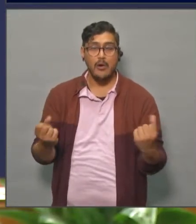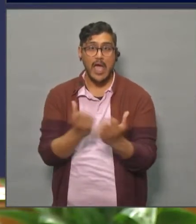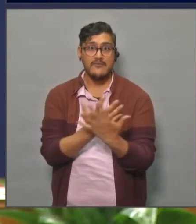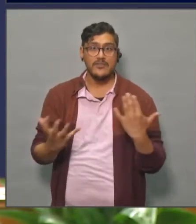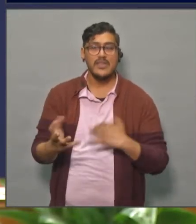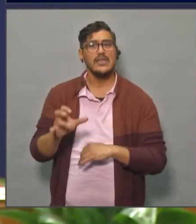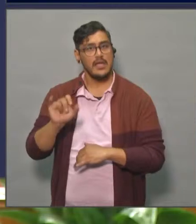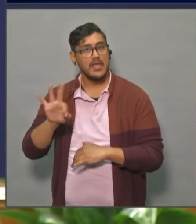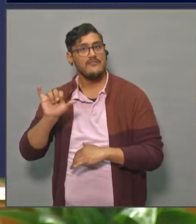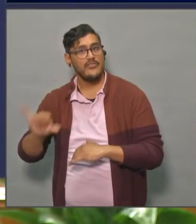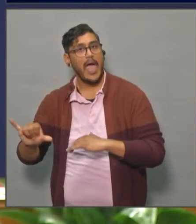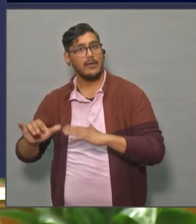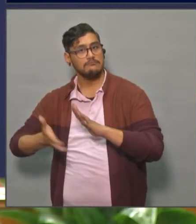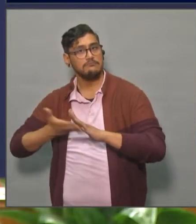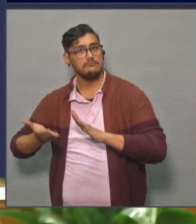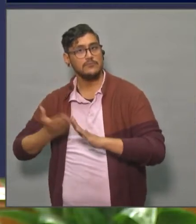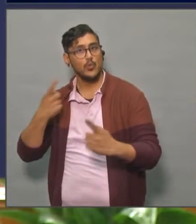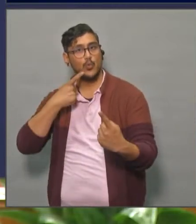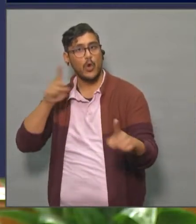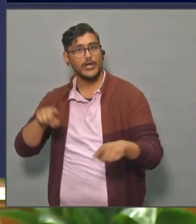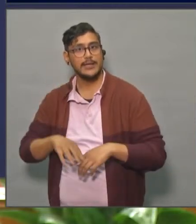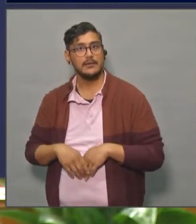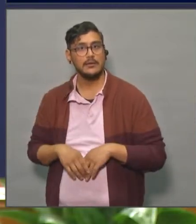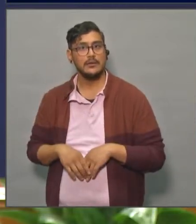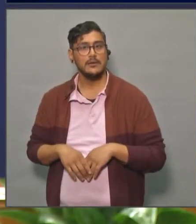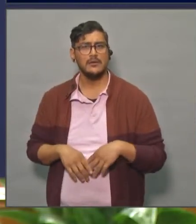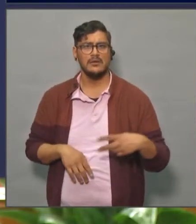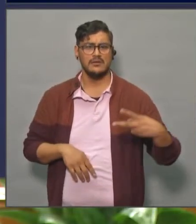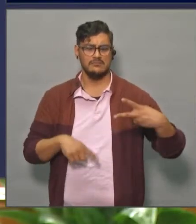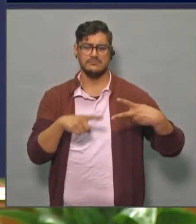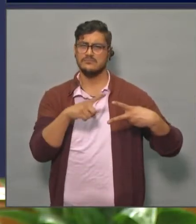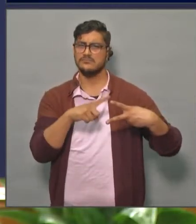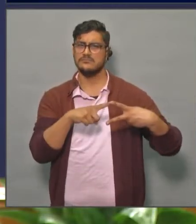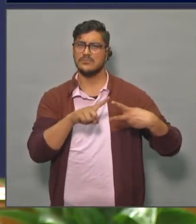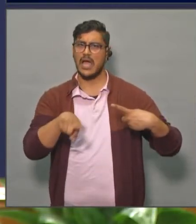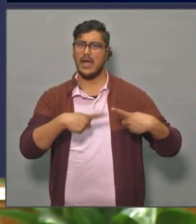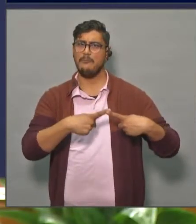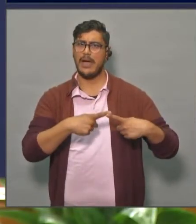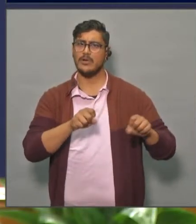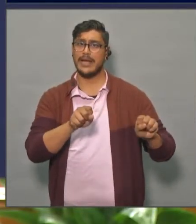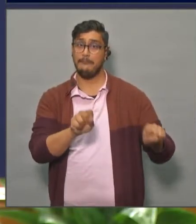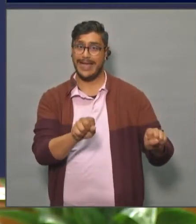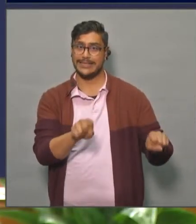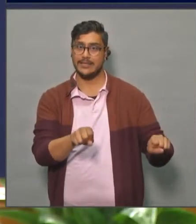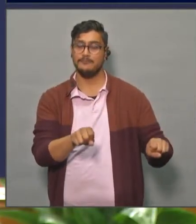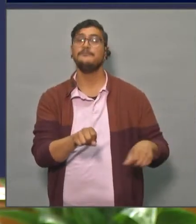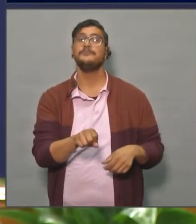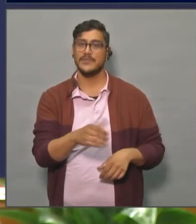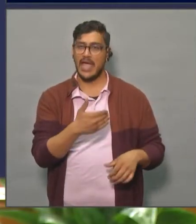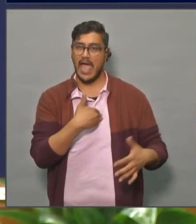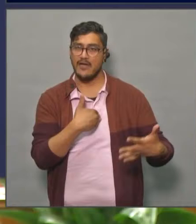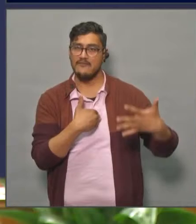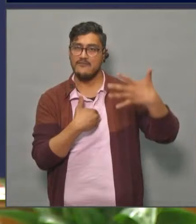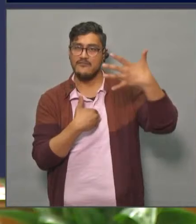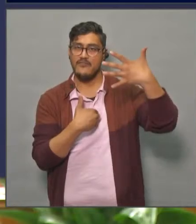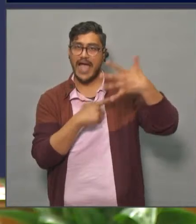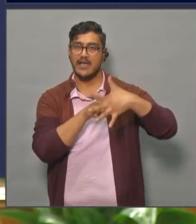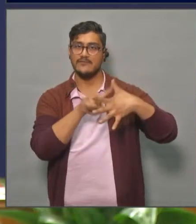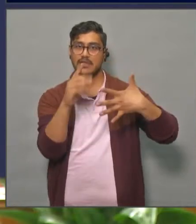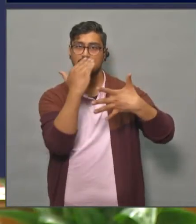están funcionando. Para la primera pregunta sobre nuestra capacidad, tenemos 5 medidas que observamos de